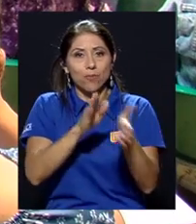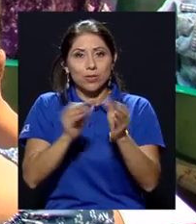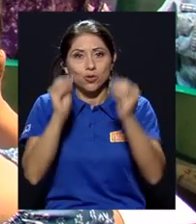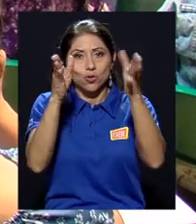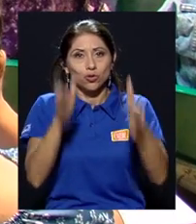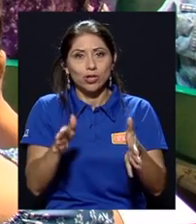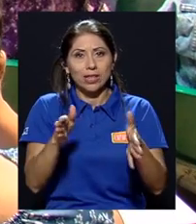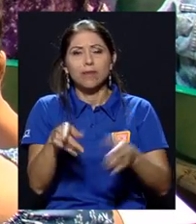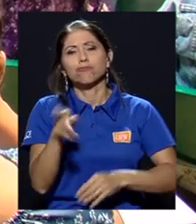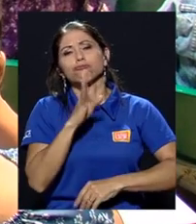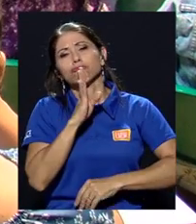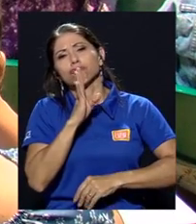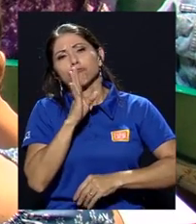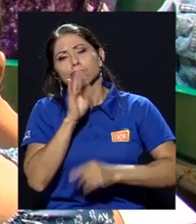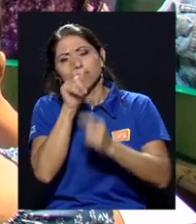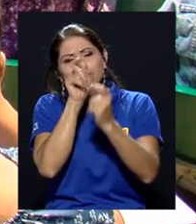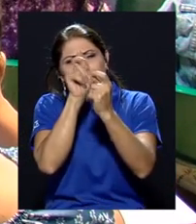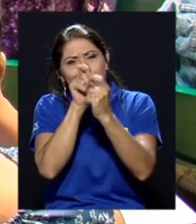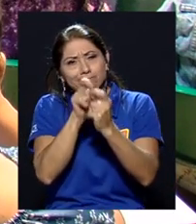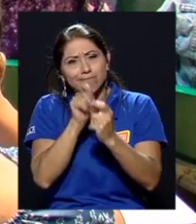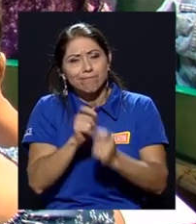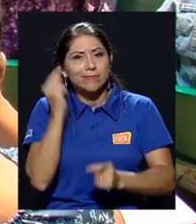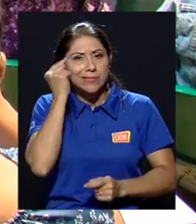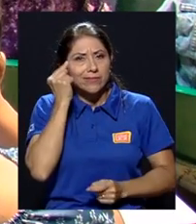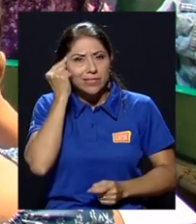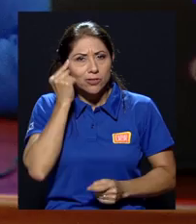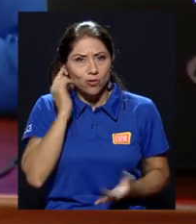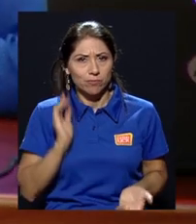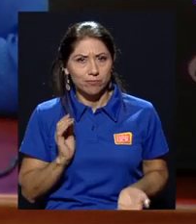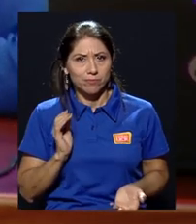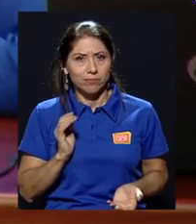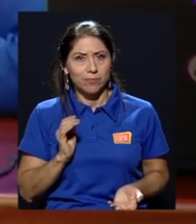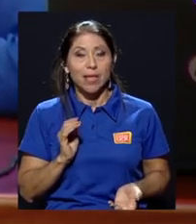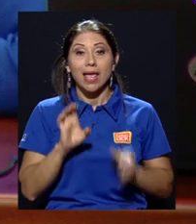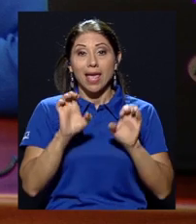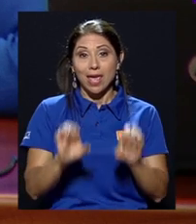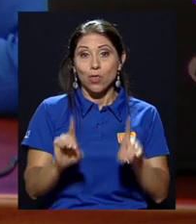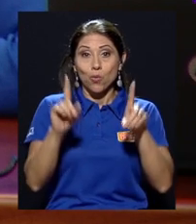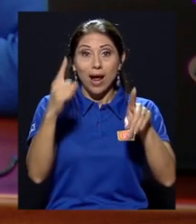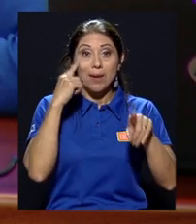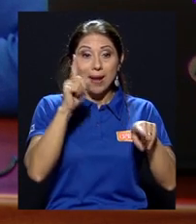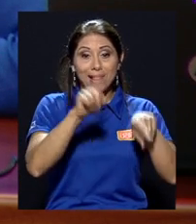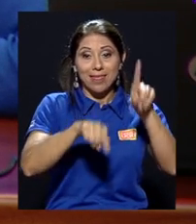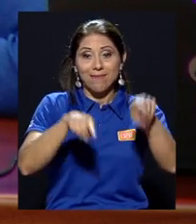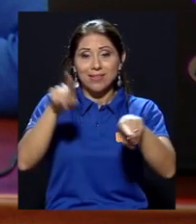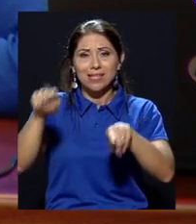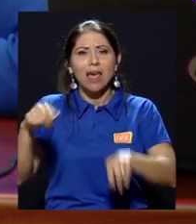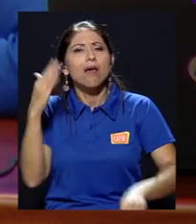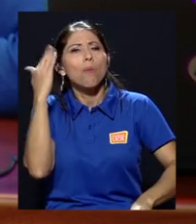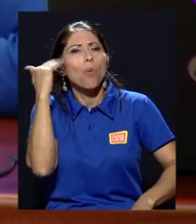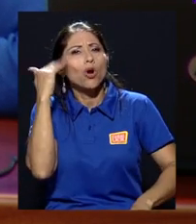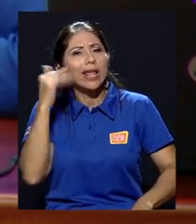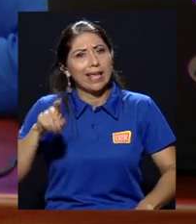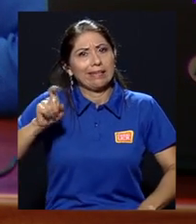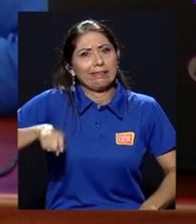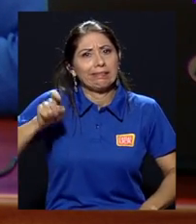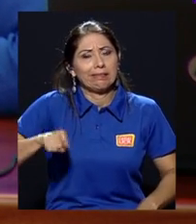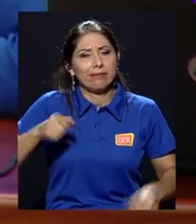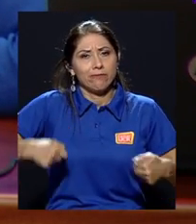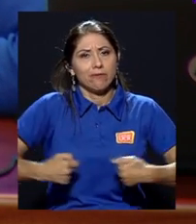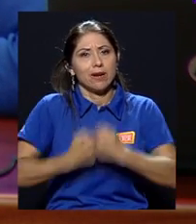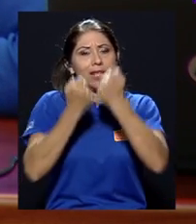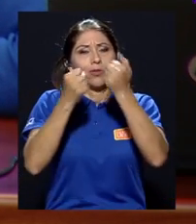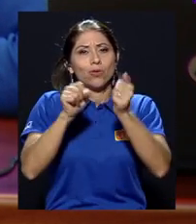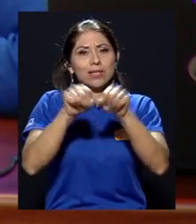una detallada reflexión sobre por qué educar para la diversidad es uno de los urgentes retos que enfrenta el